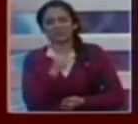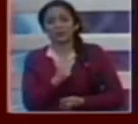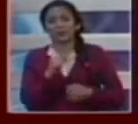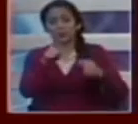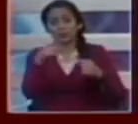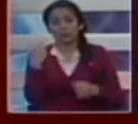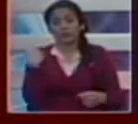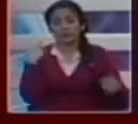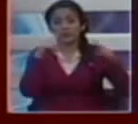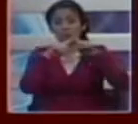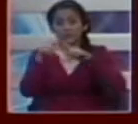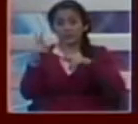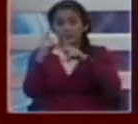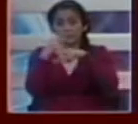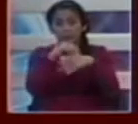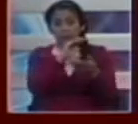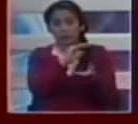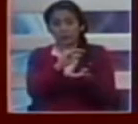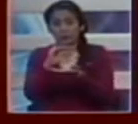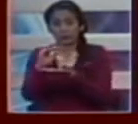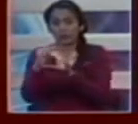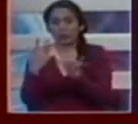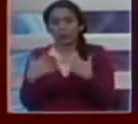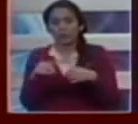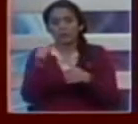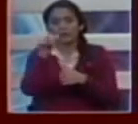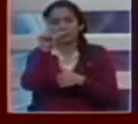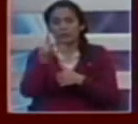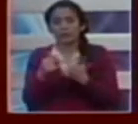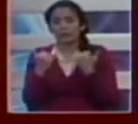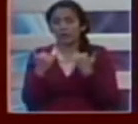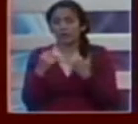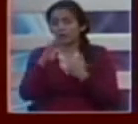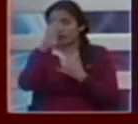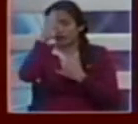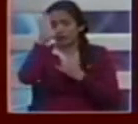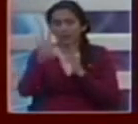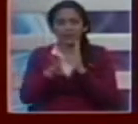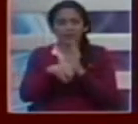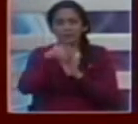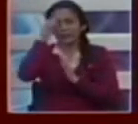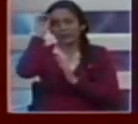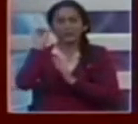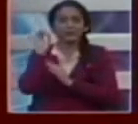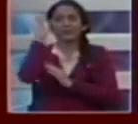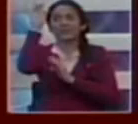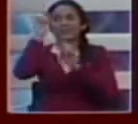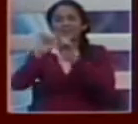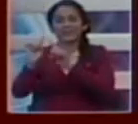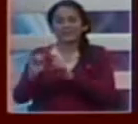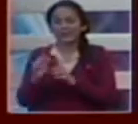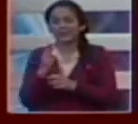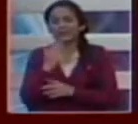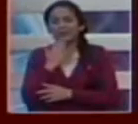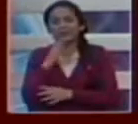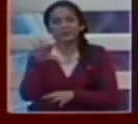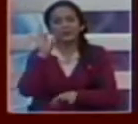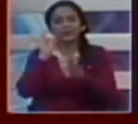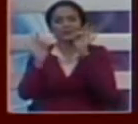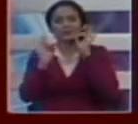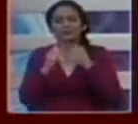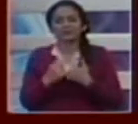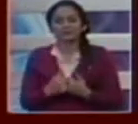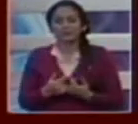diversidad, y es que el emprendimiento está muy en boga. Entonces, ¿cómo los eligieron? Bueno, yo soy de Guayaquil, ya vivo en